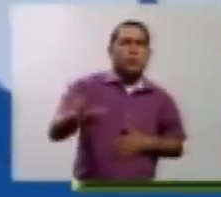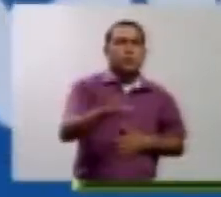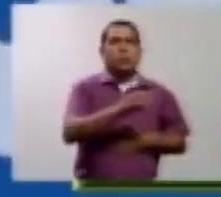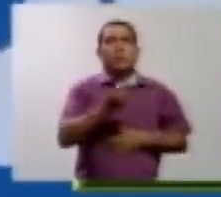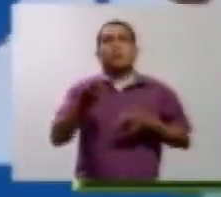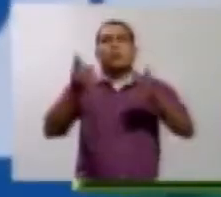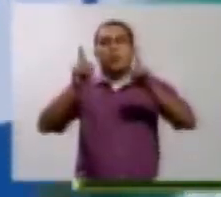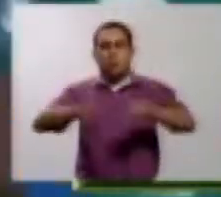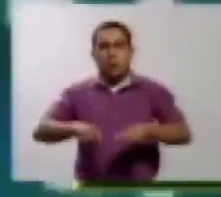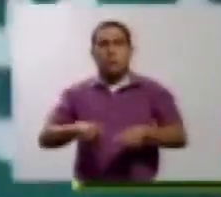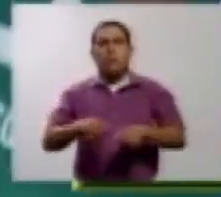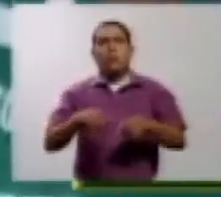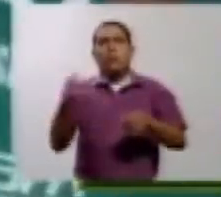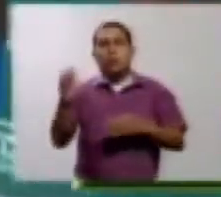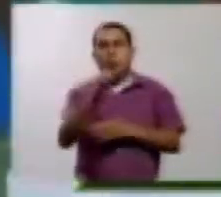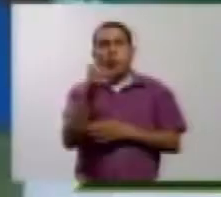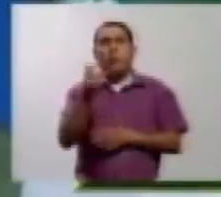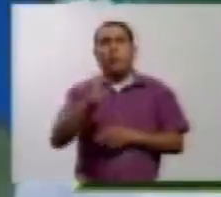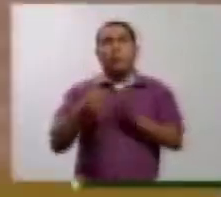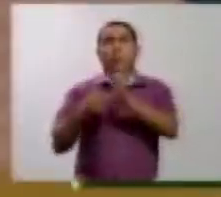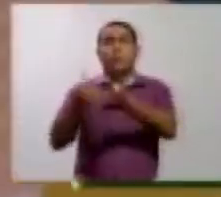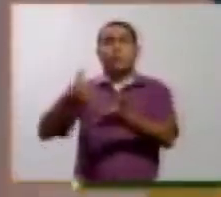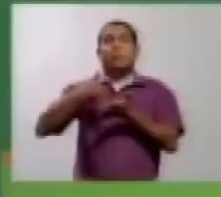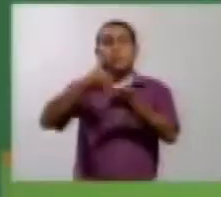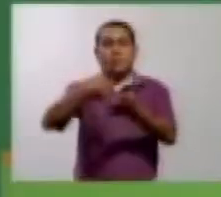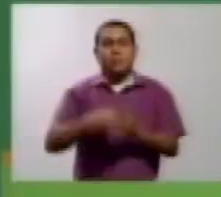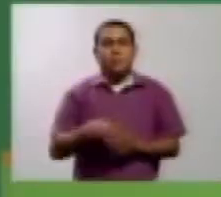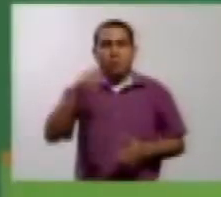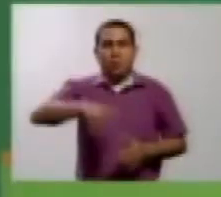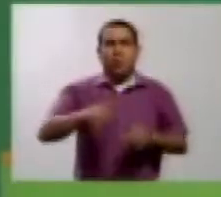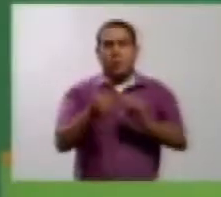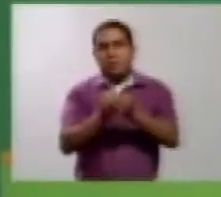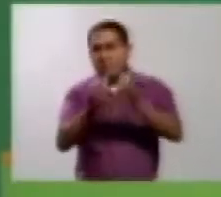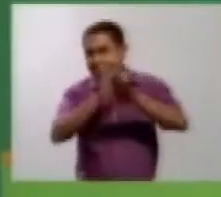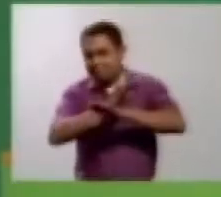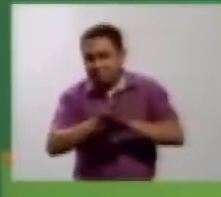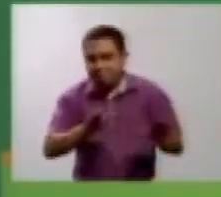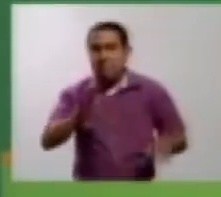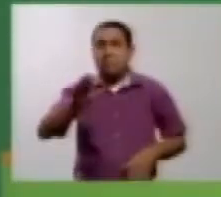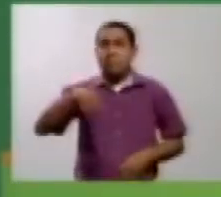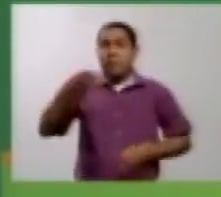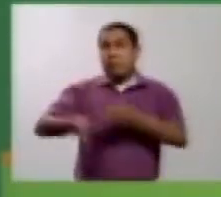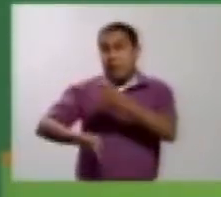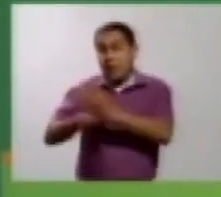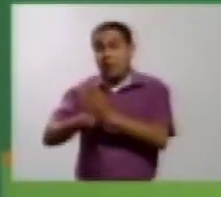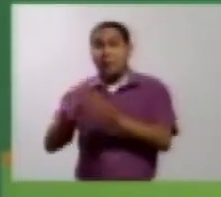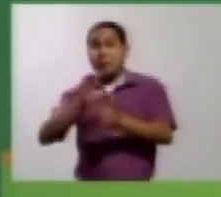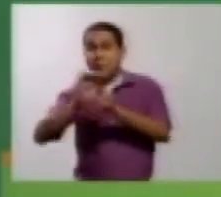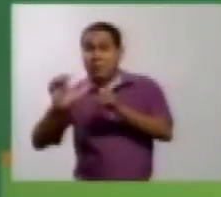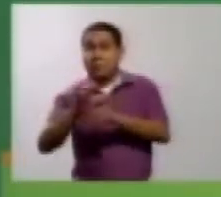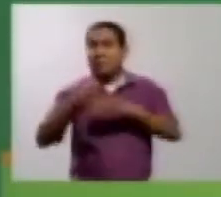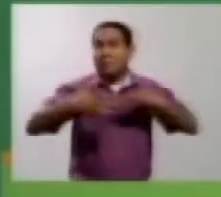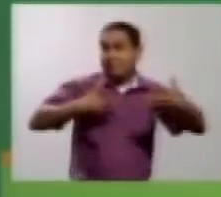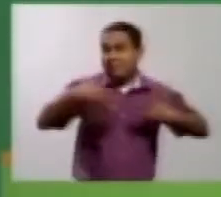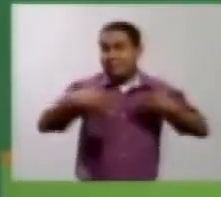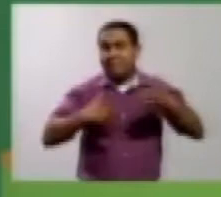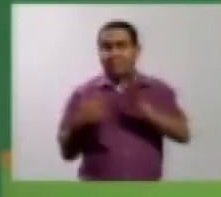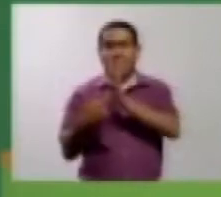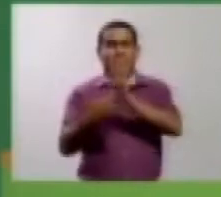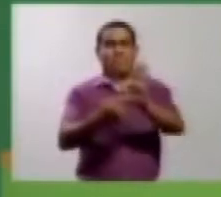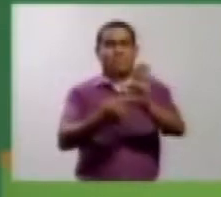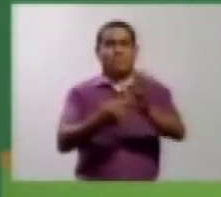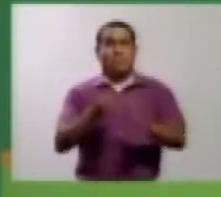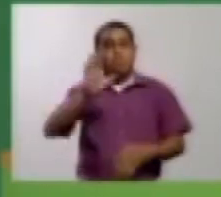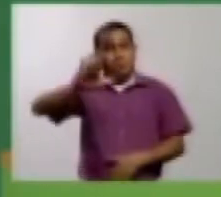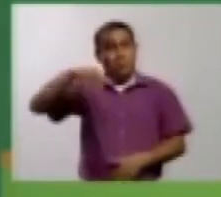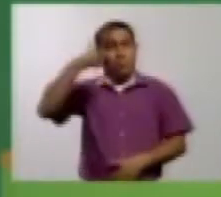Junior colombianos. No es más por hoy en deportes, vamos inmediatamente con toda la información del entretenimiento. Nos